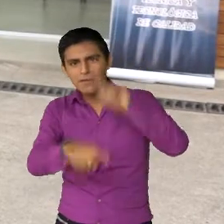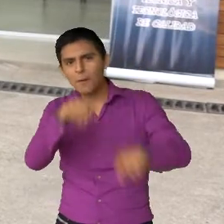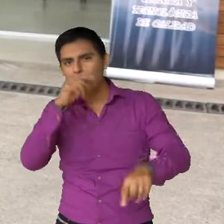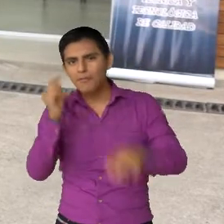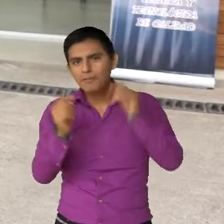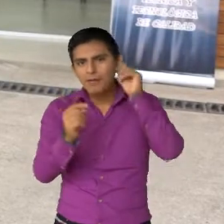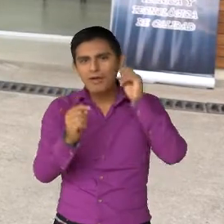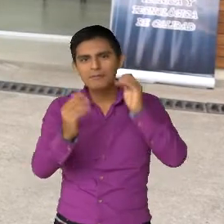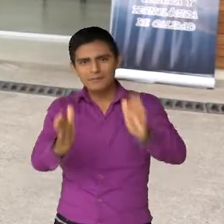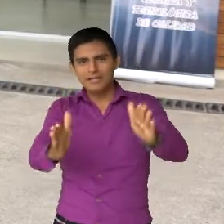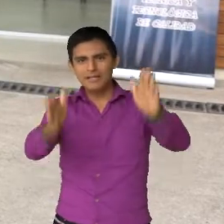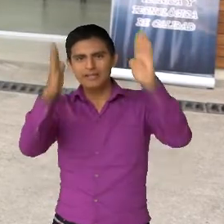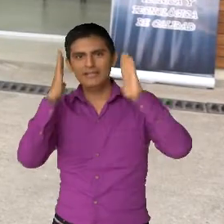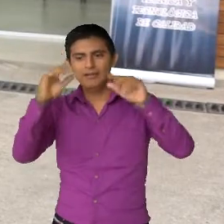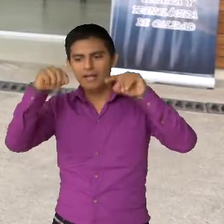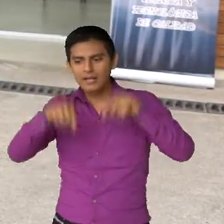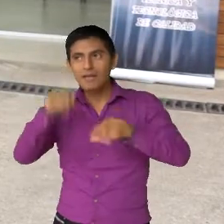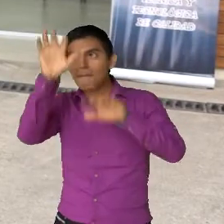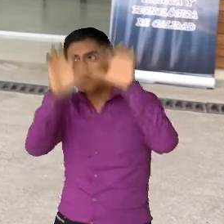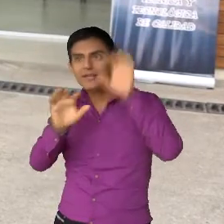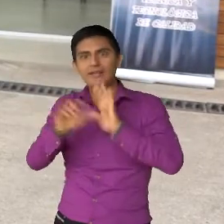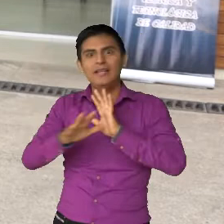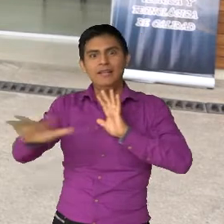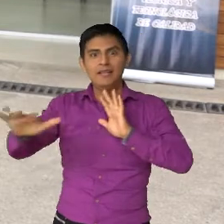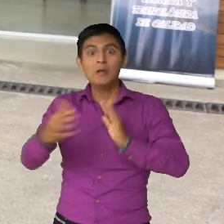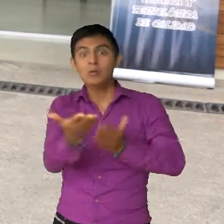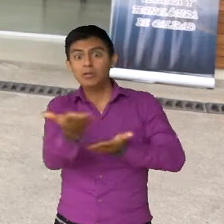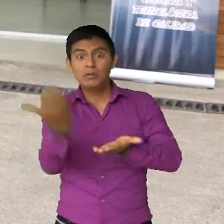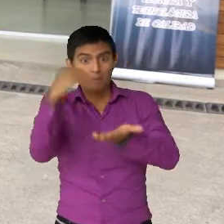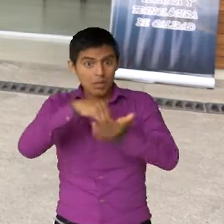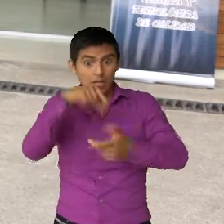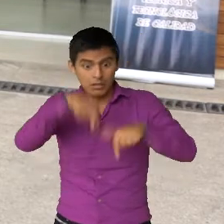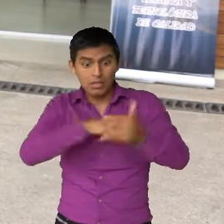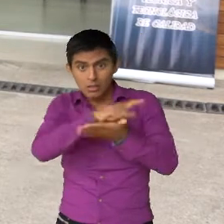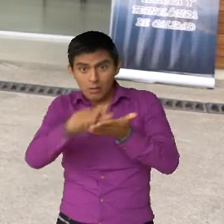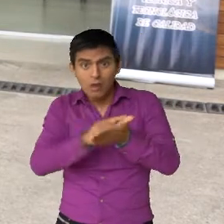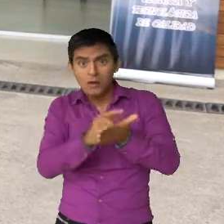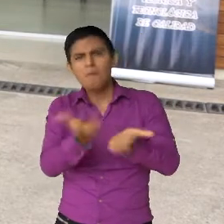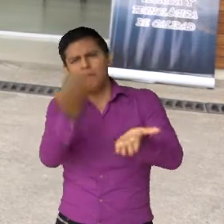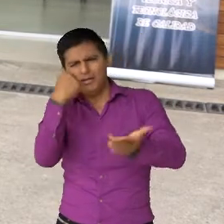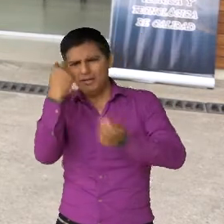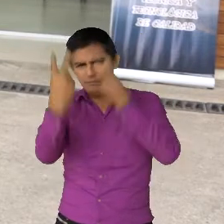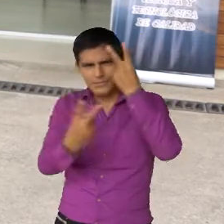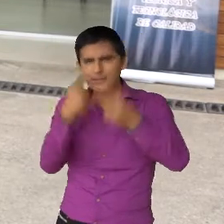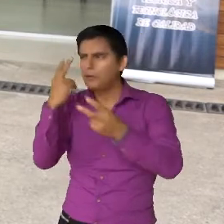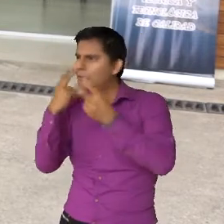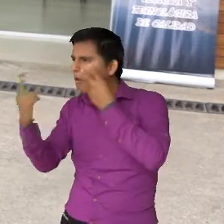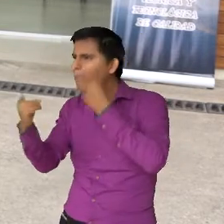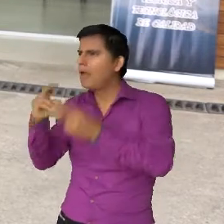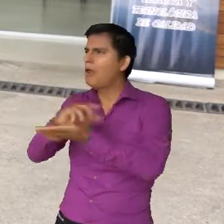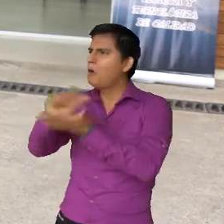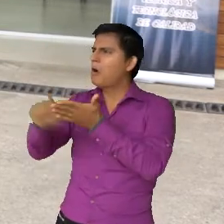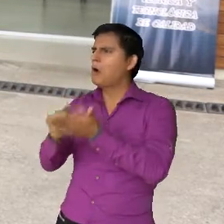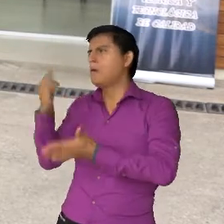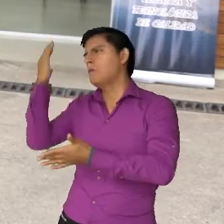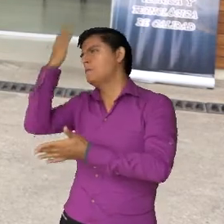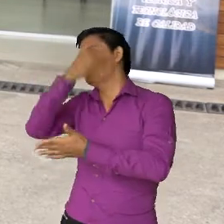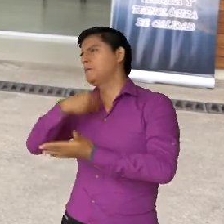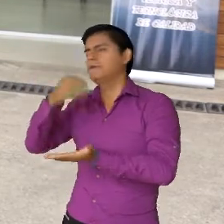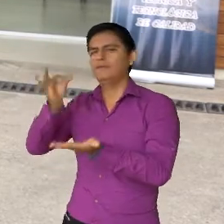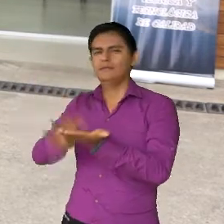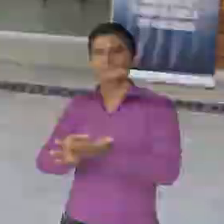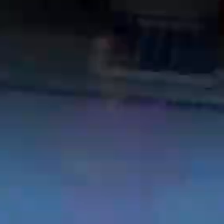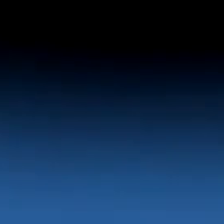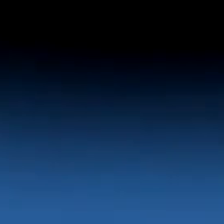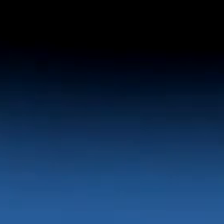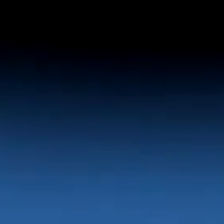por acompañarnos desde el Museo de la Energía y que cuando vengan al Lago Agrio nos visiten y observen lo grandioso que tiene este